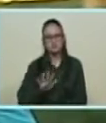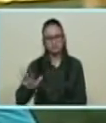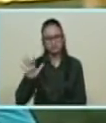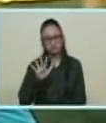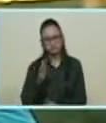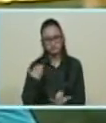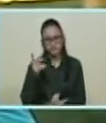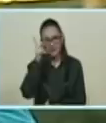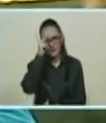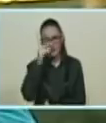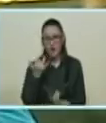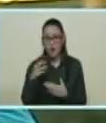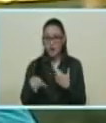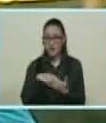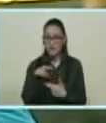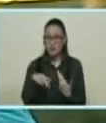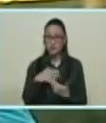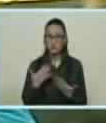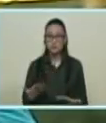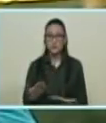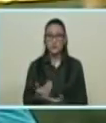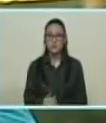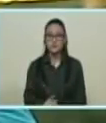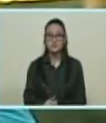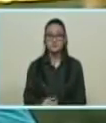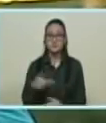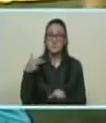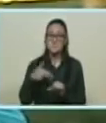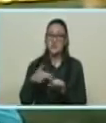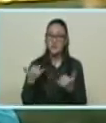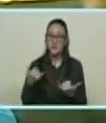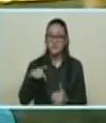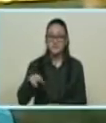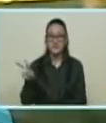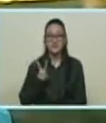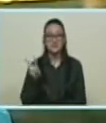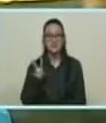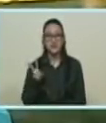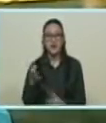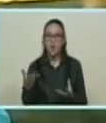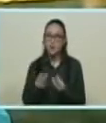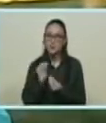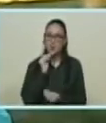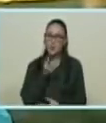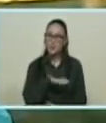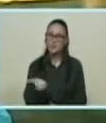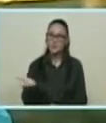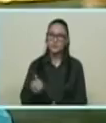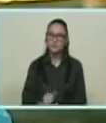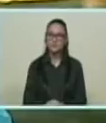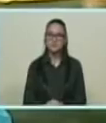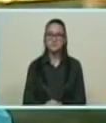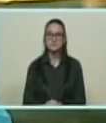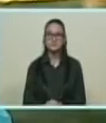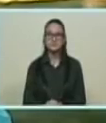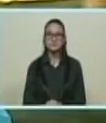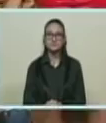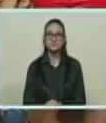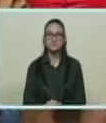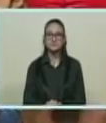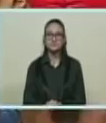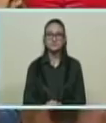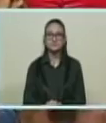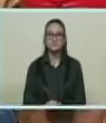Tarek. La revolución de la criptomoneda, del petro en Venezuela. De la mano de la juventud.